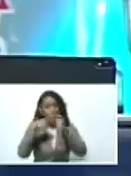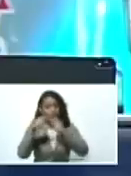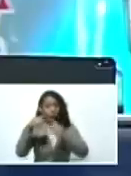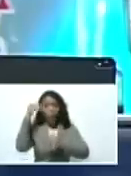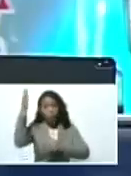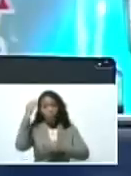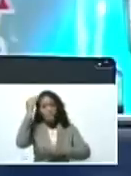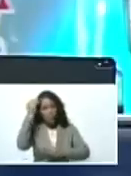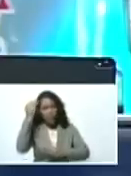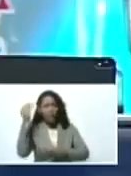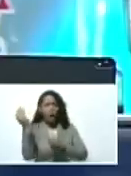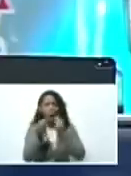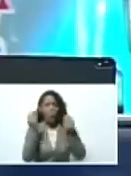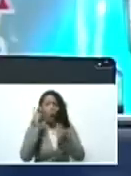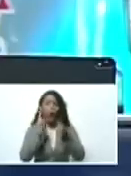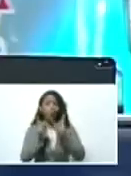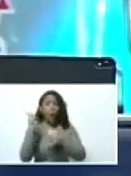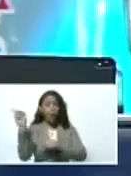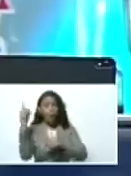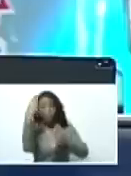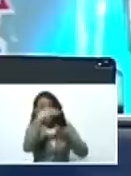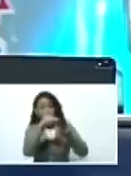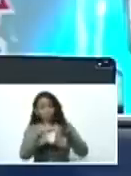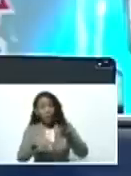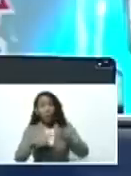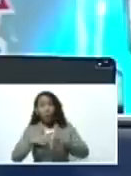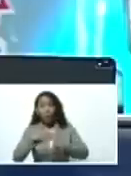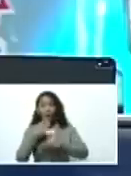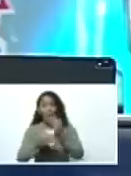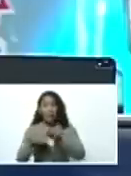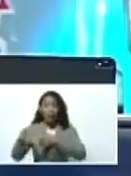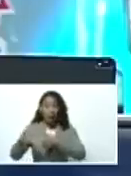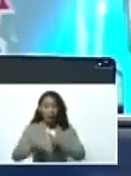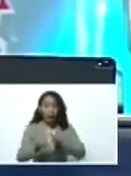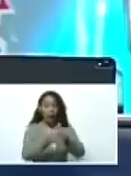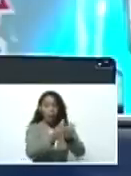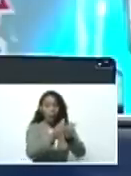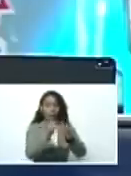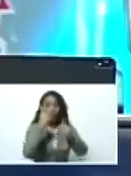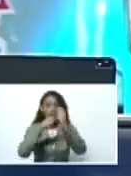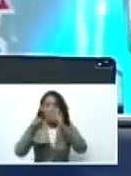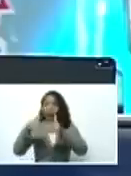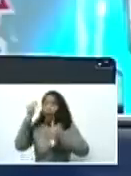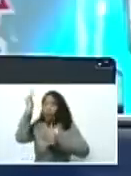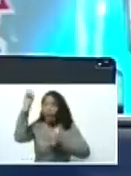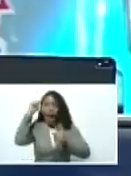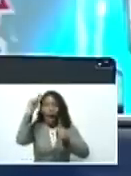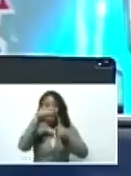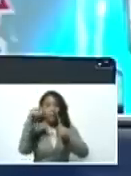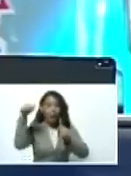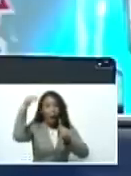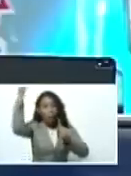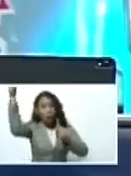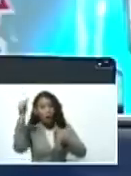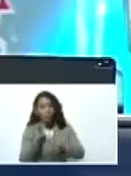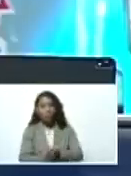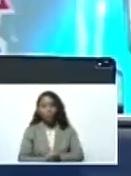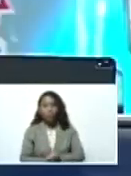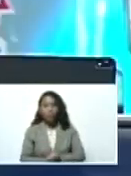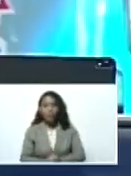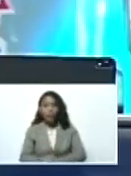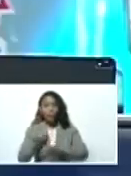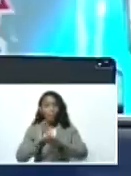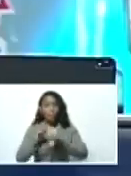Piensen cómo algunos de estos productos toman el camino hacia el exterior. Y para